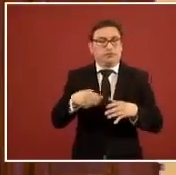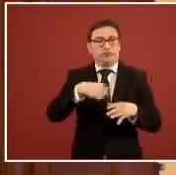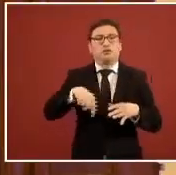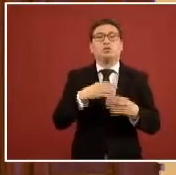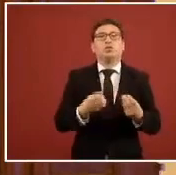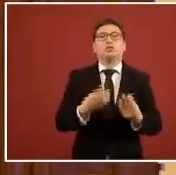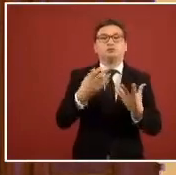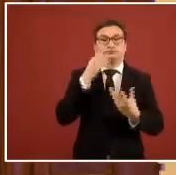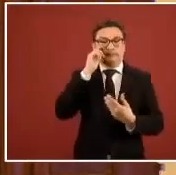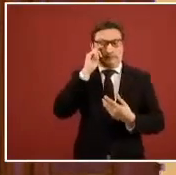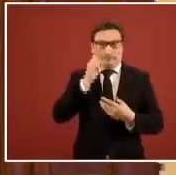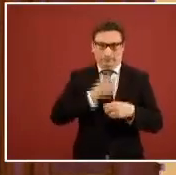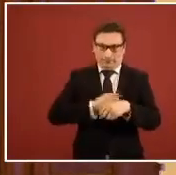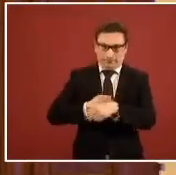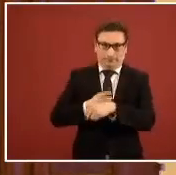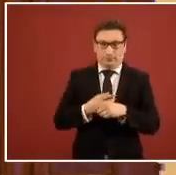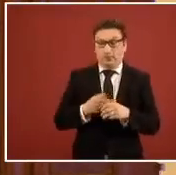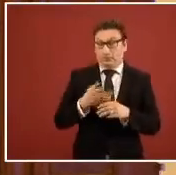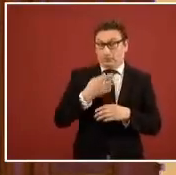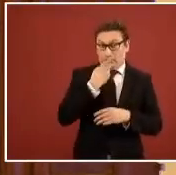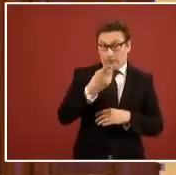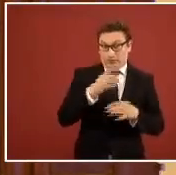importante decir que están